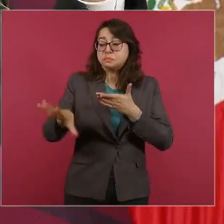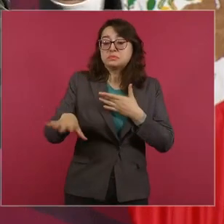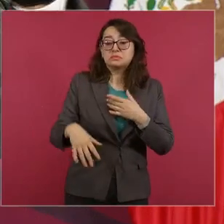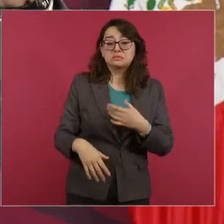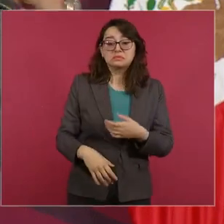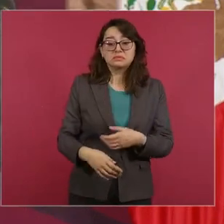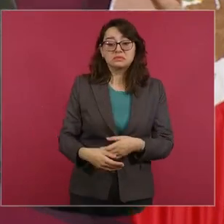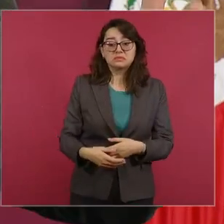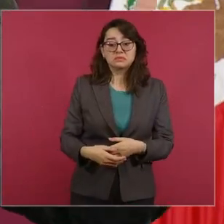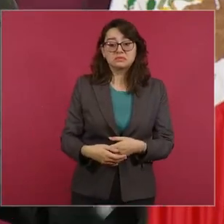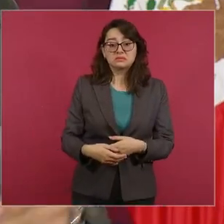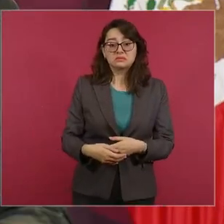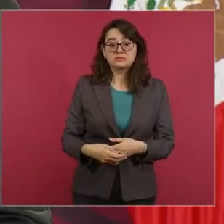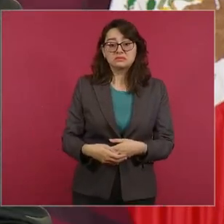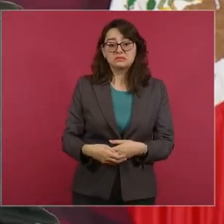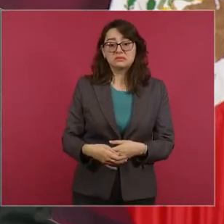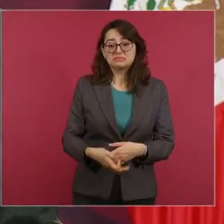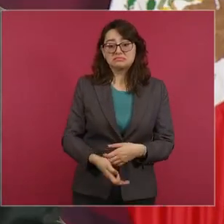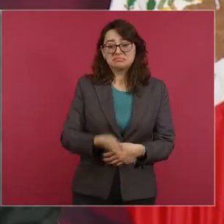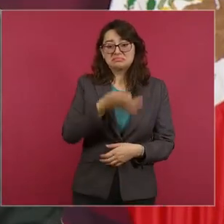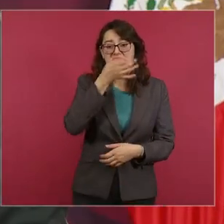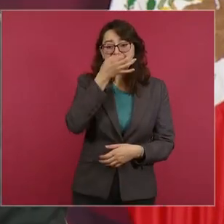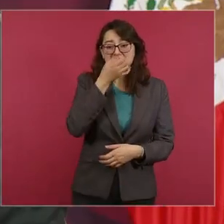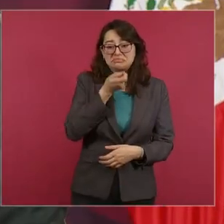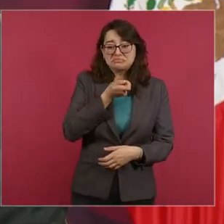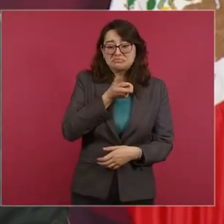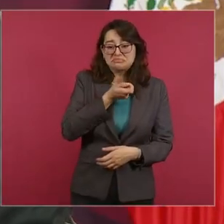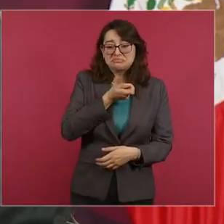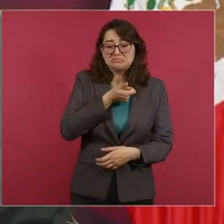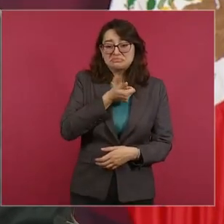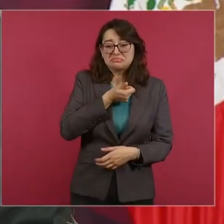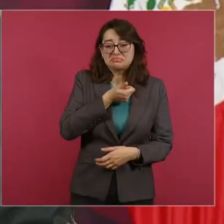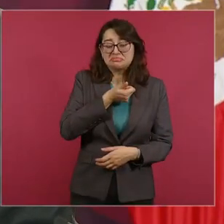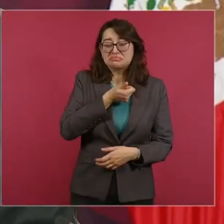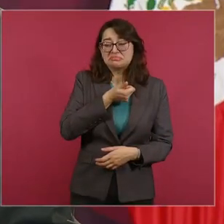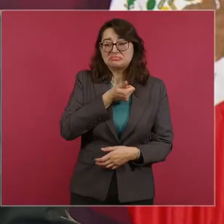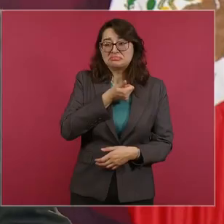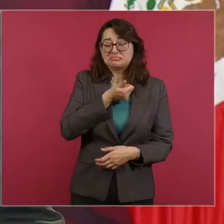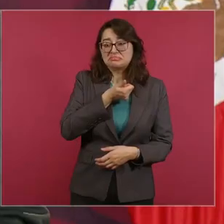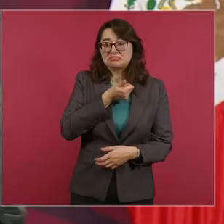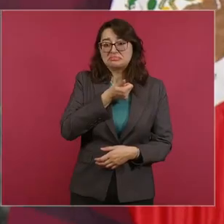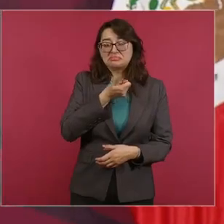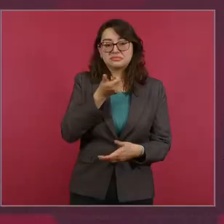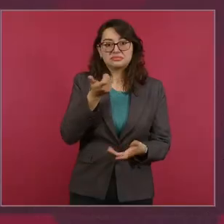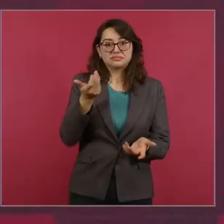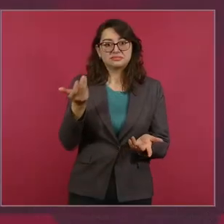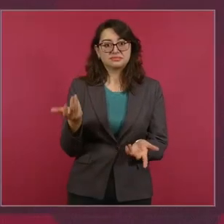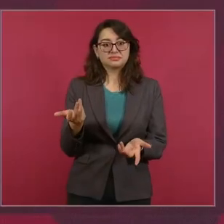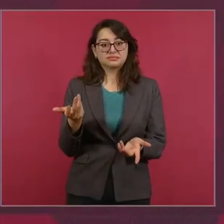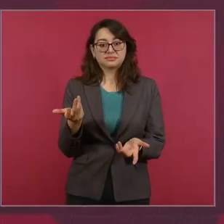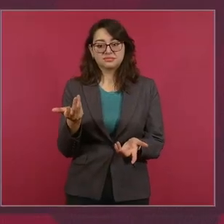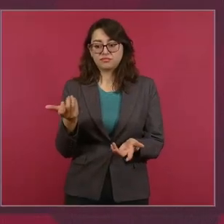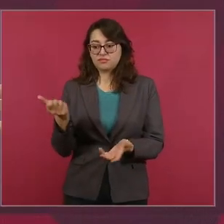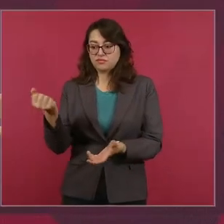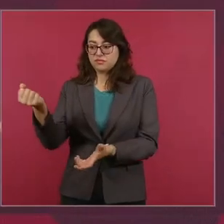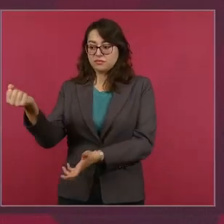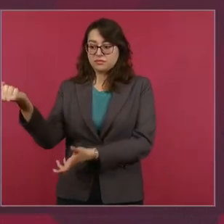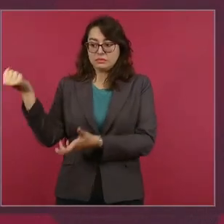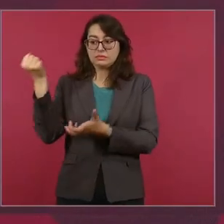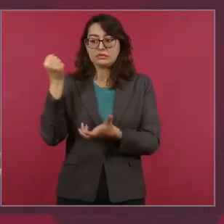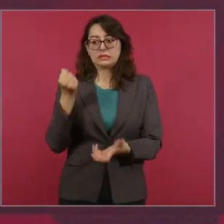se diluía,